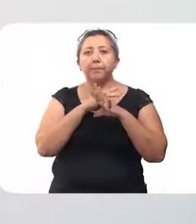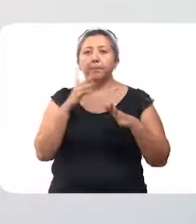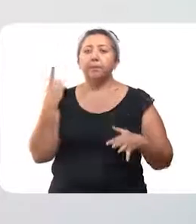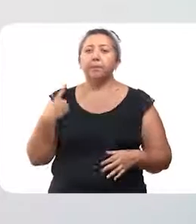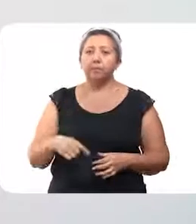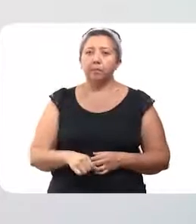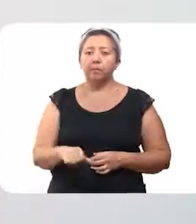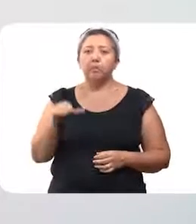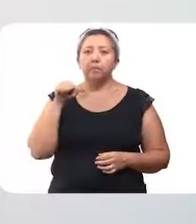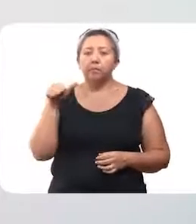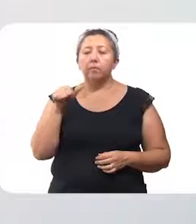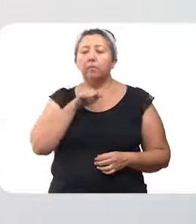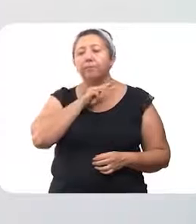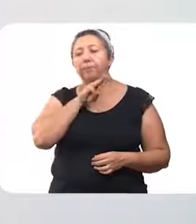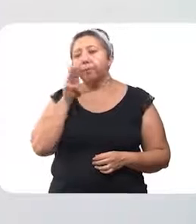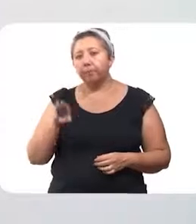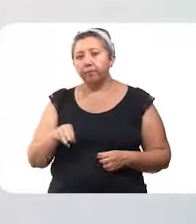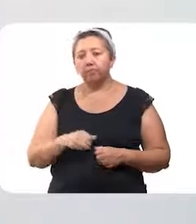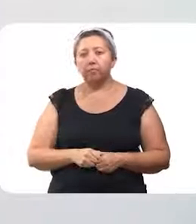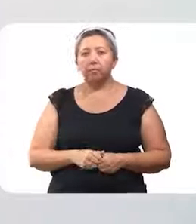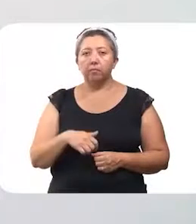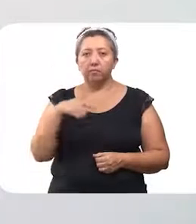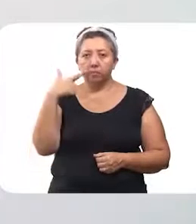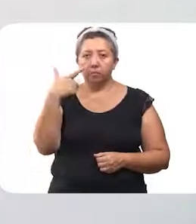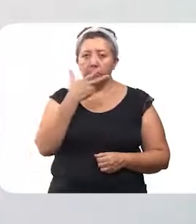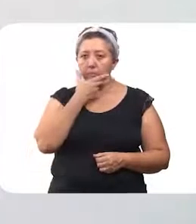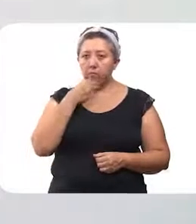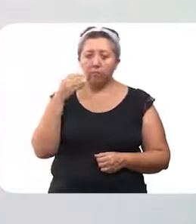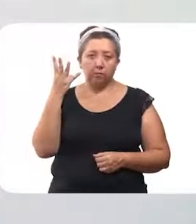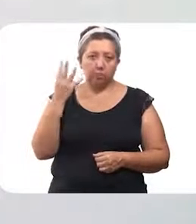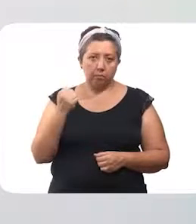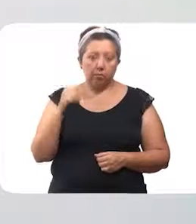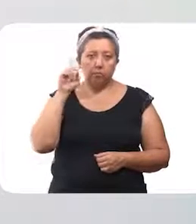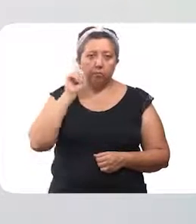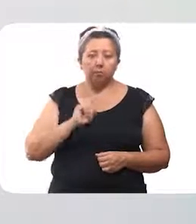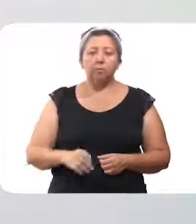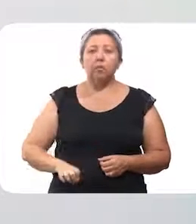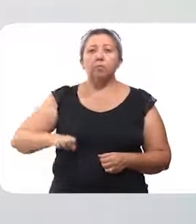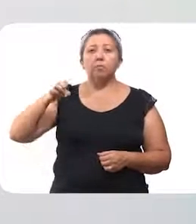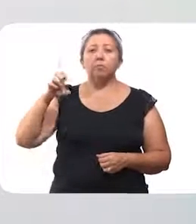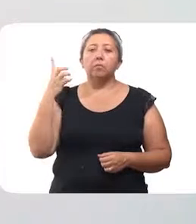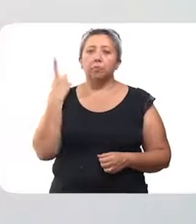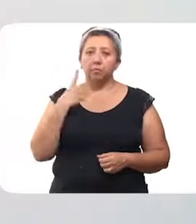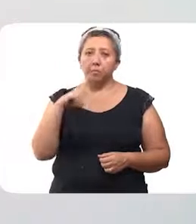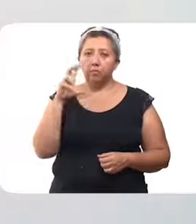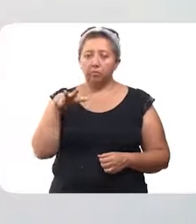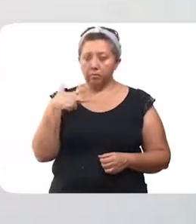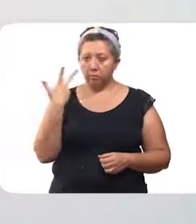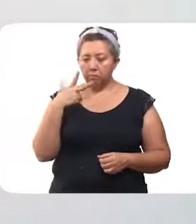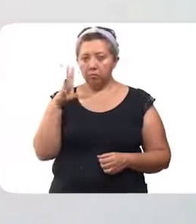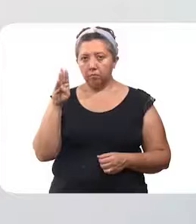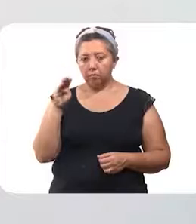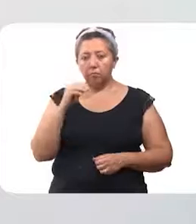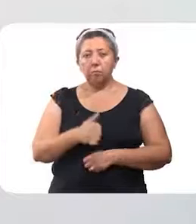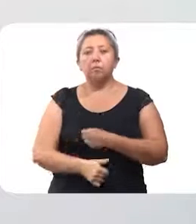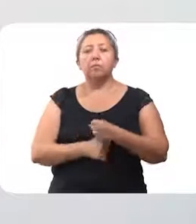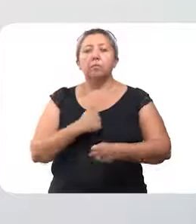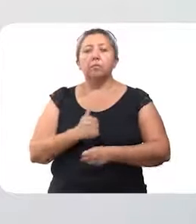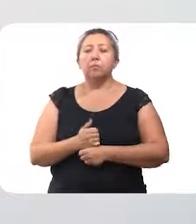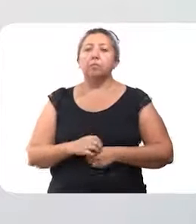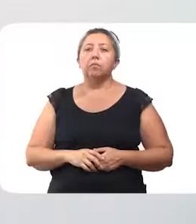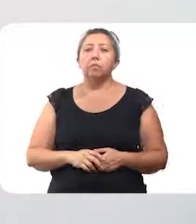médico informamos de 16 fallecimientos, son 7 hombres y 9 mujeres, de un rango de edad de 13 a 90